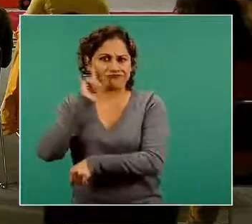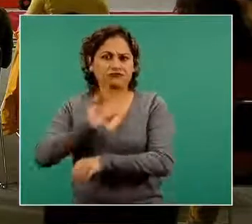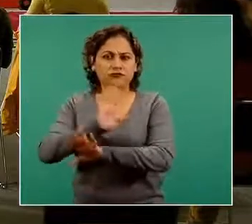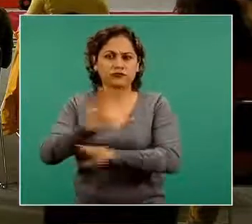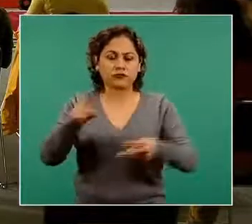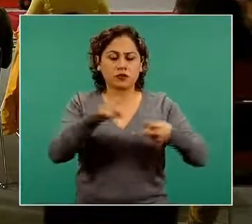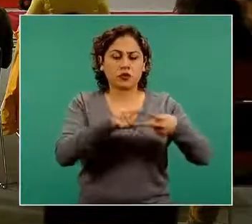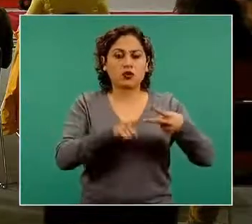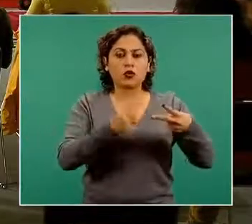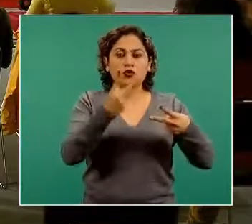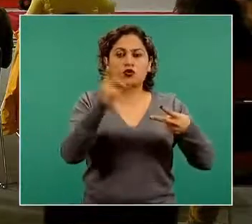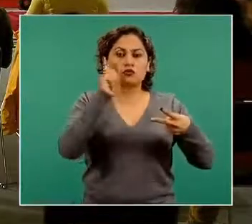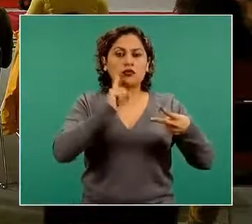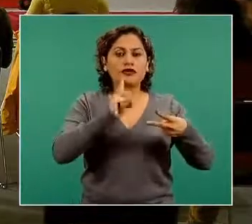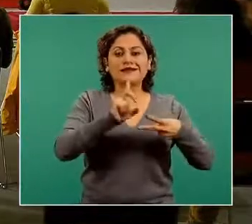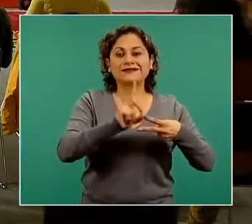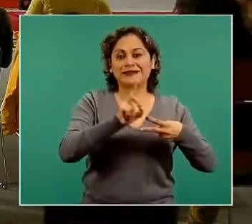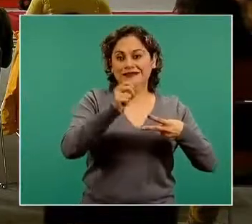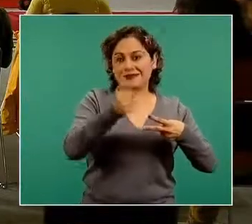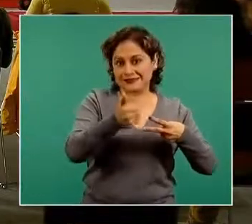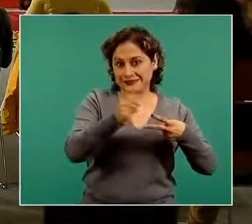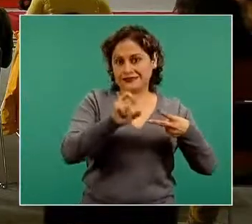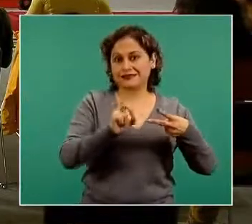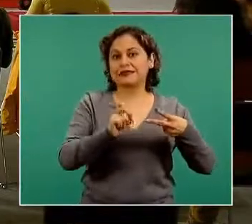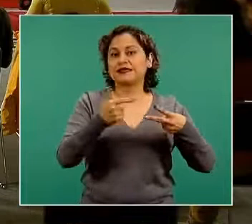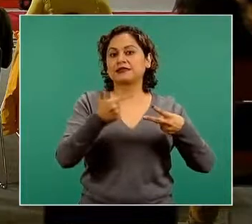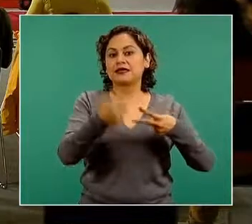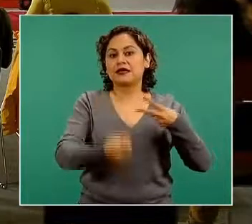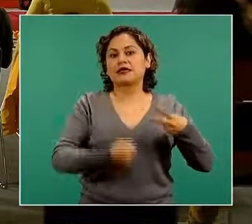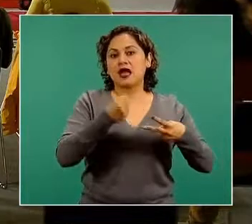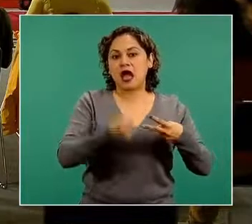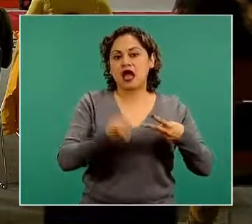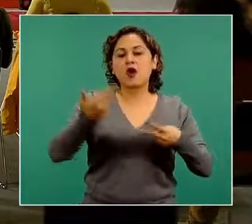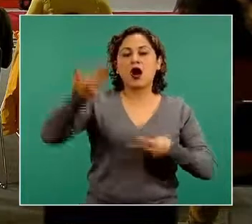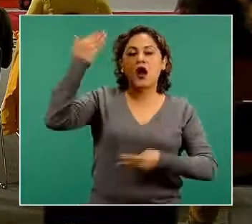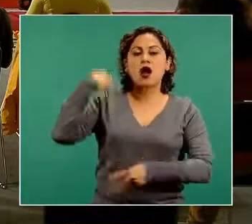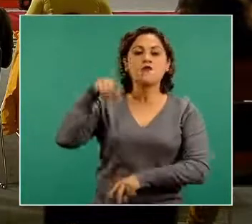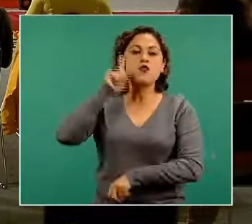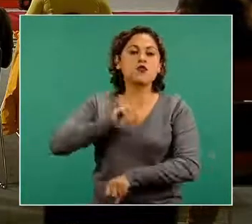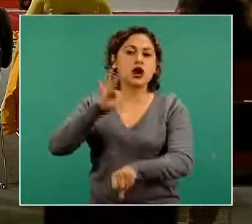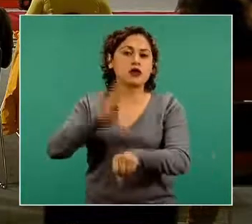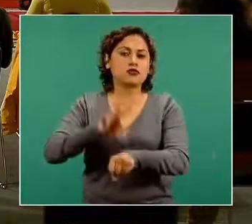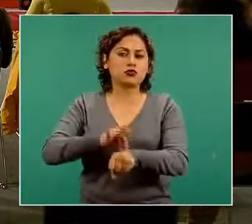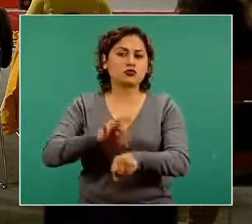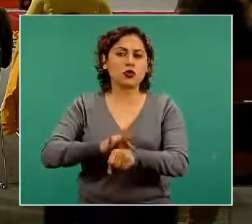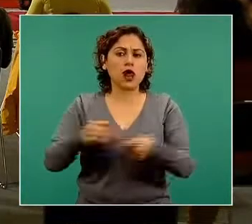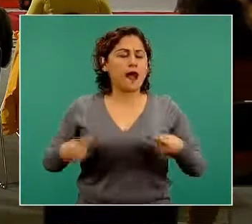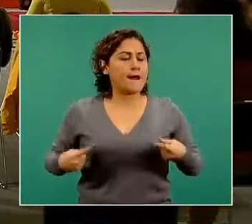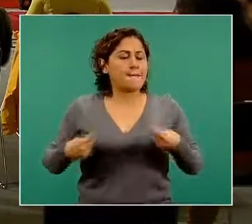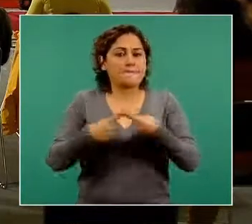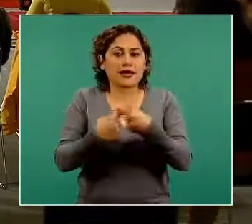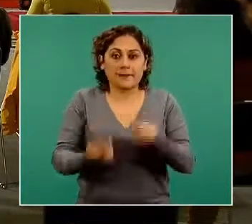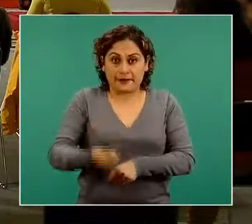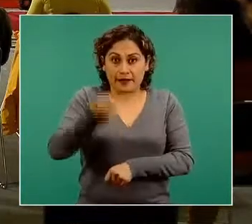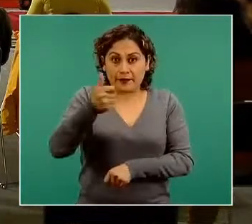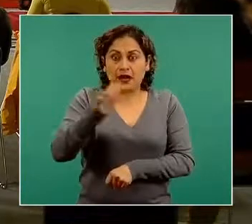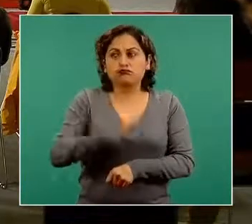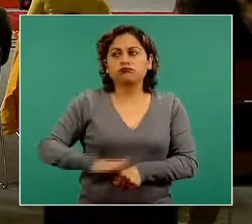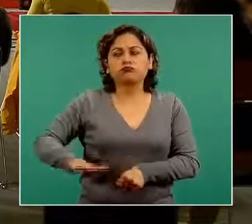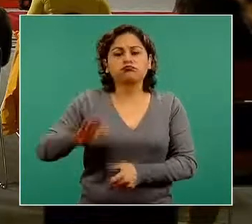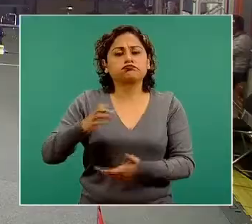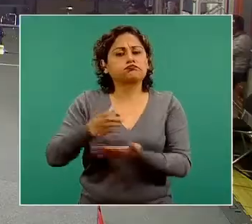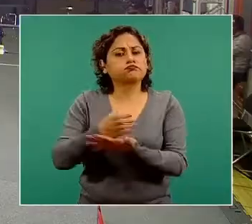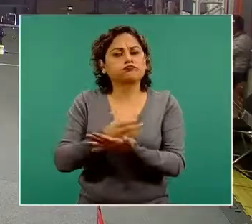33, 36 años. Pero la doctora, que en su momento fue de los primeros casos, ella ya egresó satisfactoriamente.